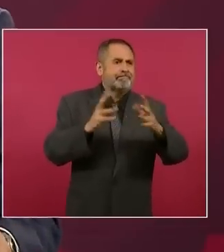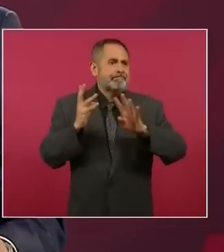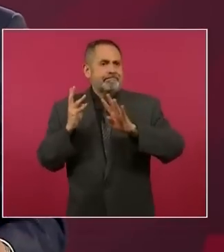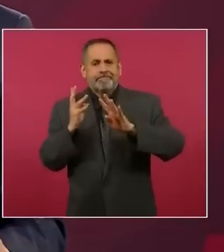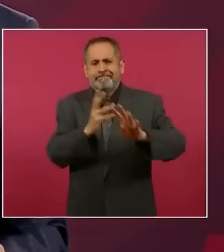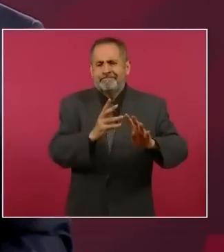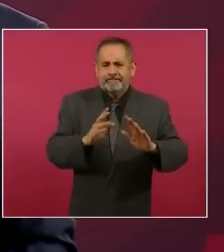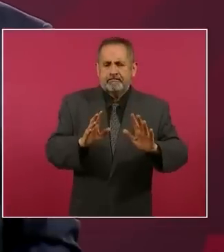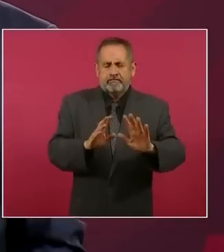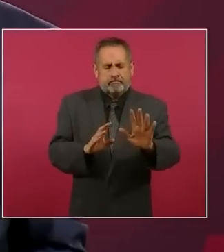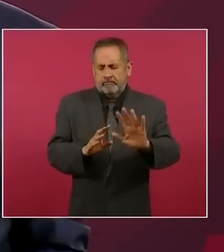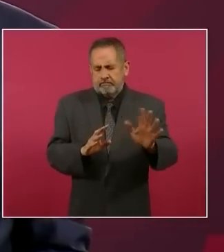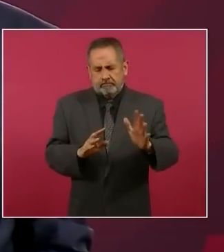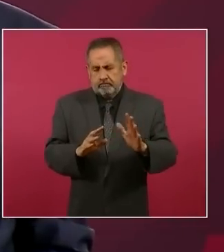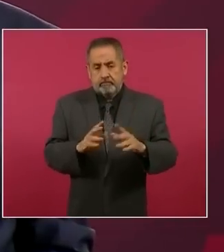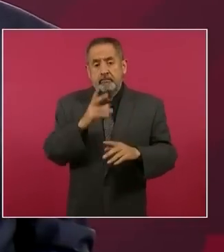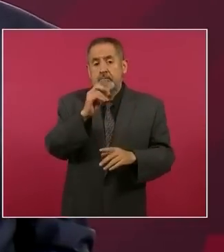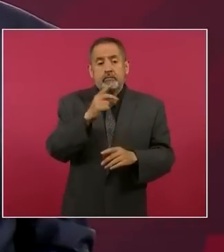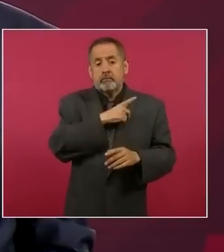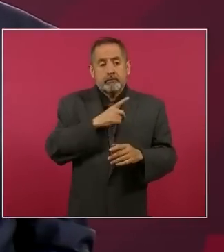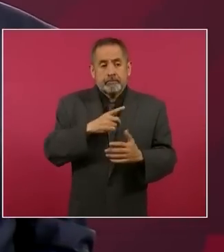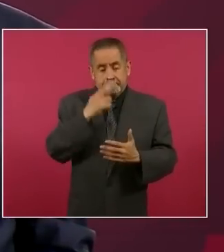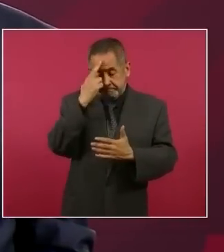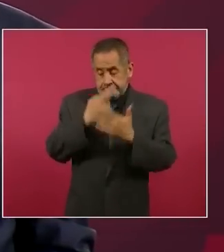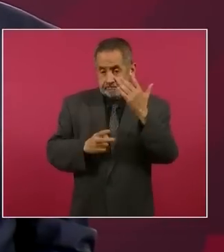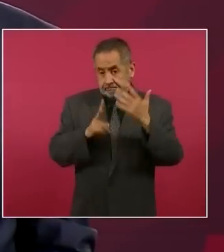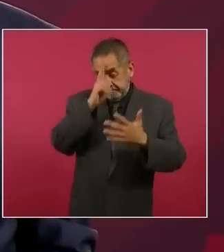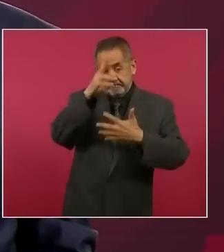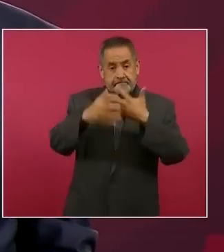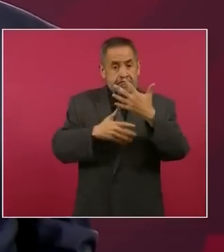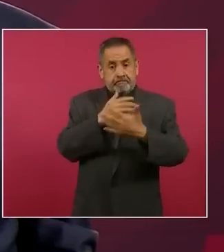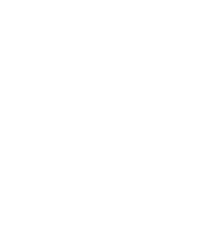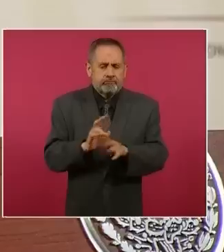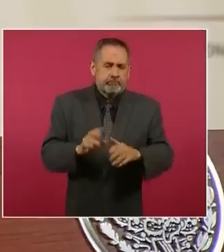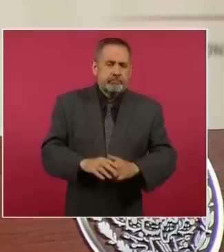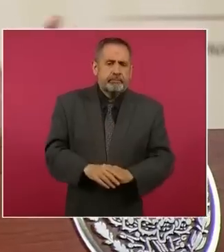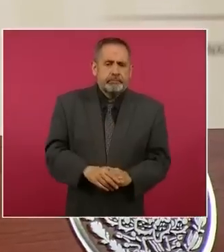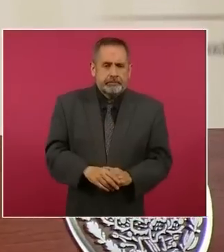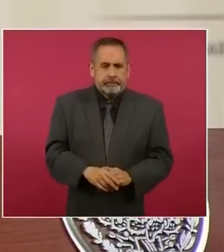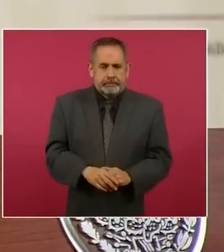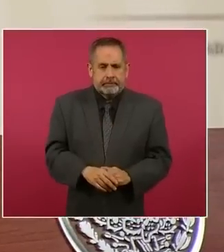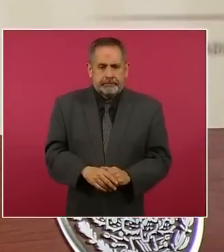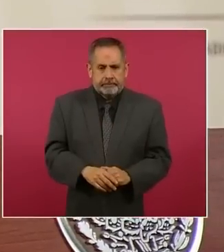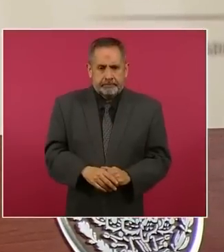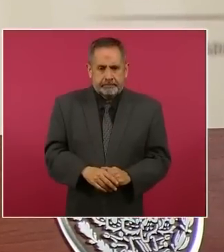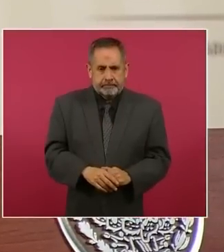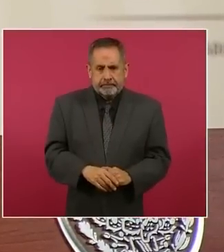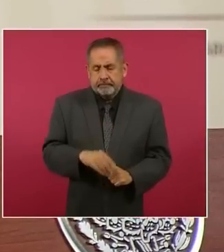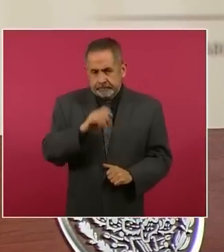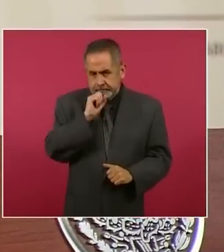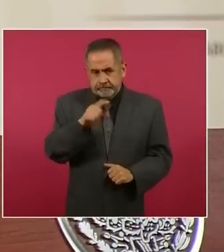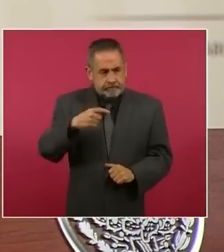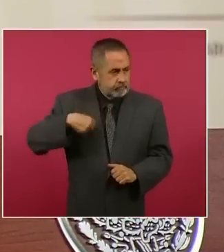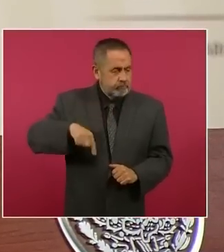y mucho menos violencia en la frontera estamos nosotros